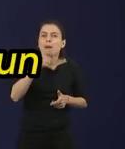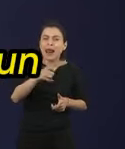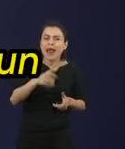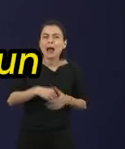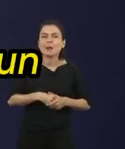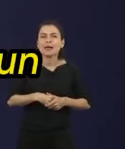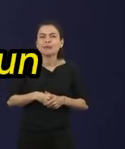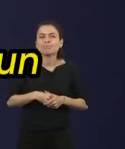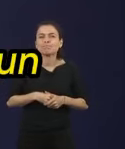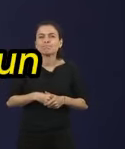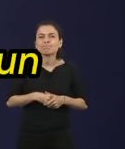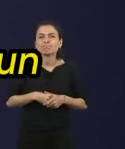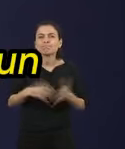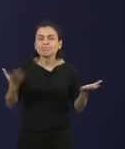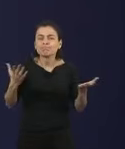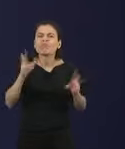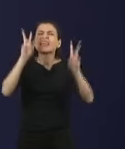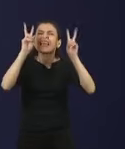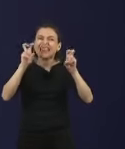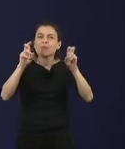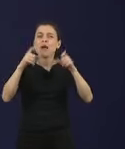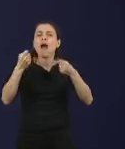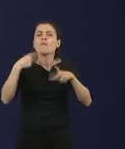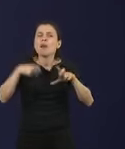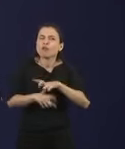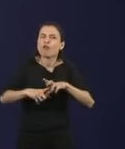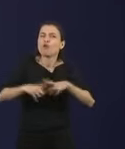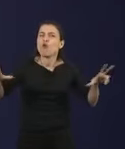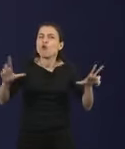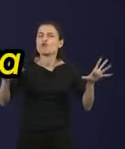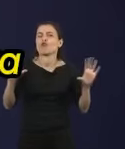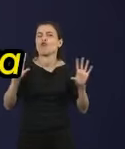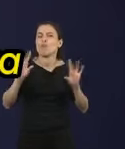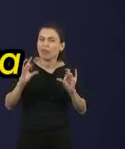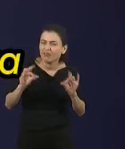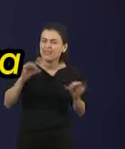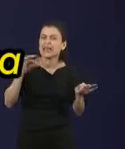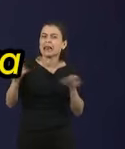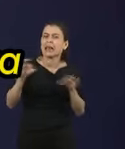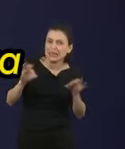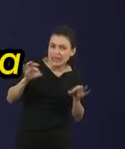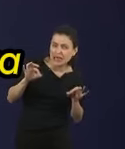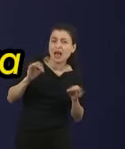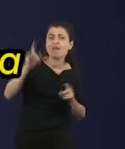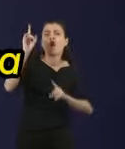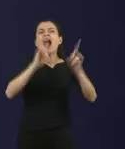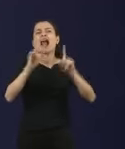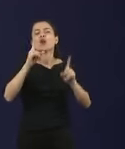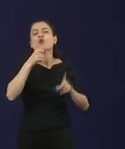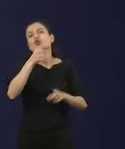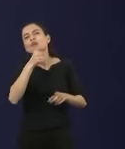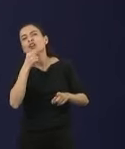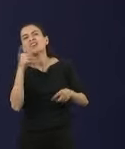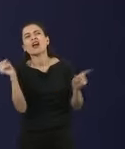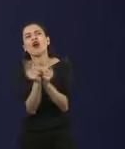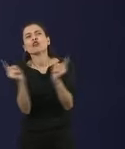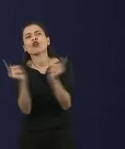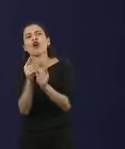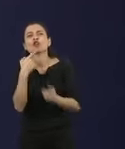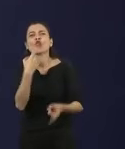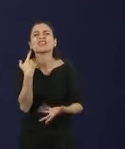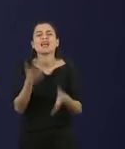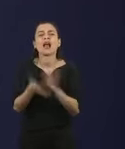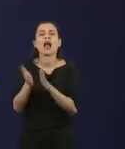un tema un poco más más amplio que uno o que los medios muchas veces limitan a la palabra fuga pero que es algo